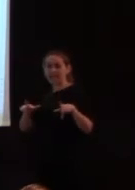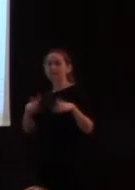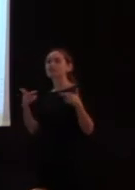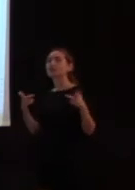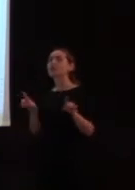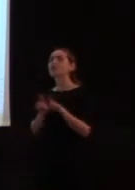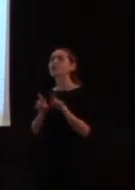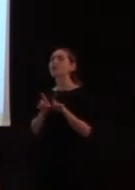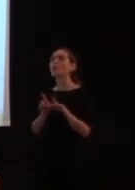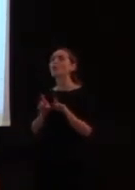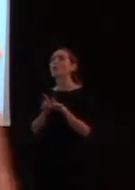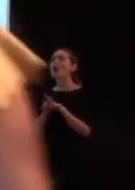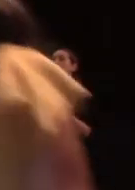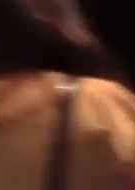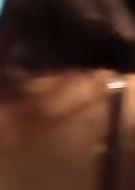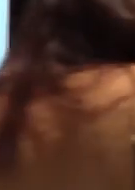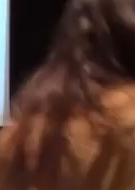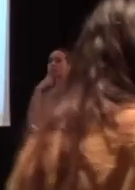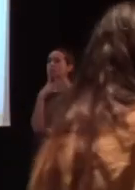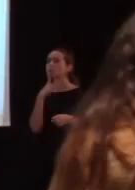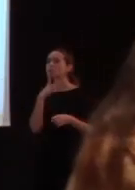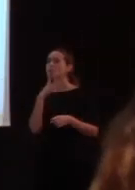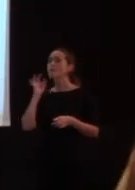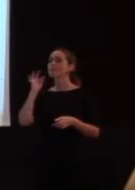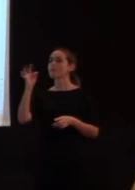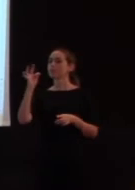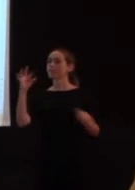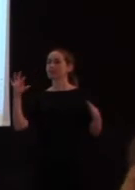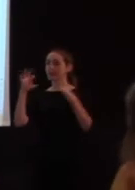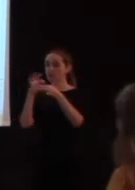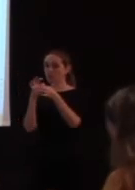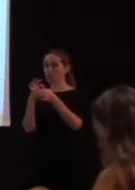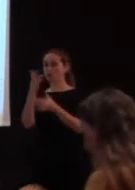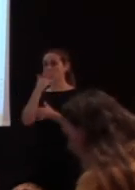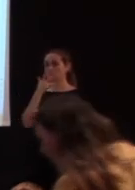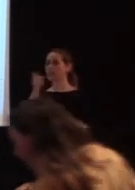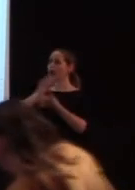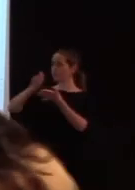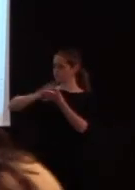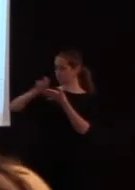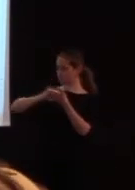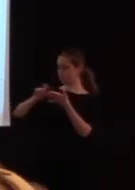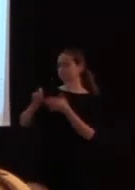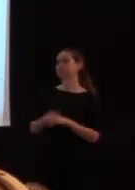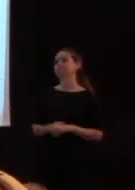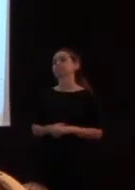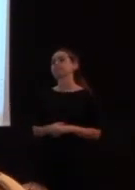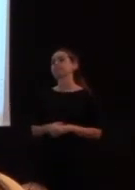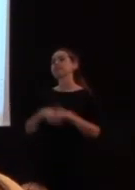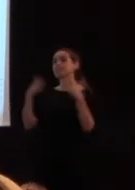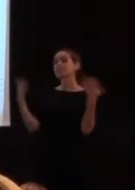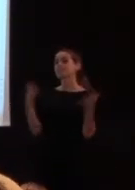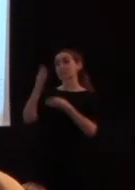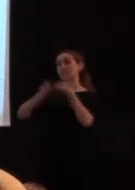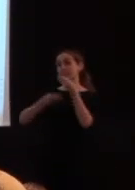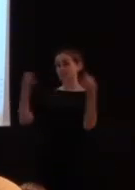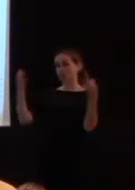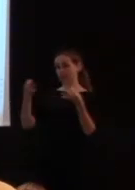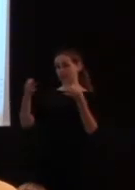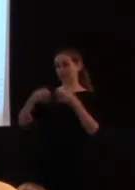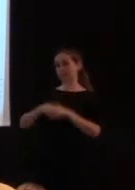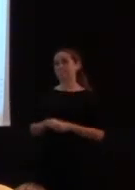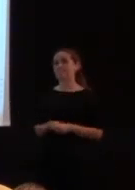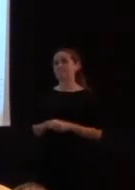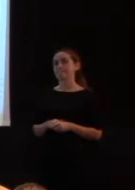actitud positiva en relación al conocimiento. Apuntar, pam, pam, pam, bien. Entonces lo que hicimos fue